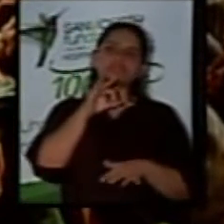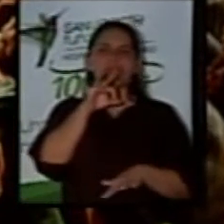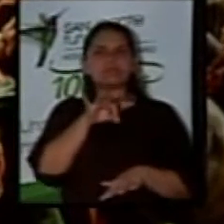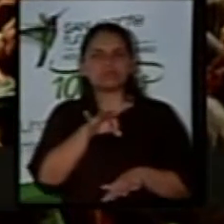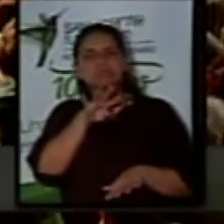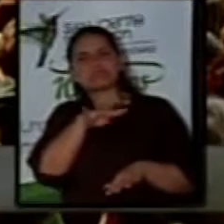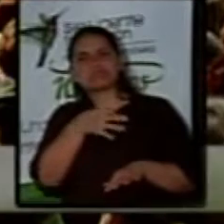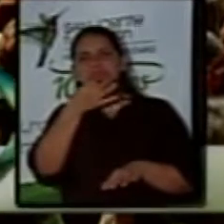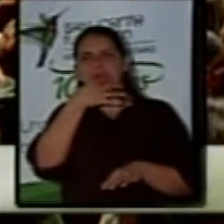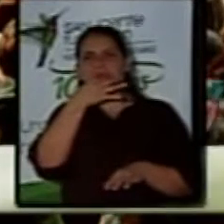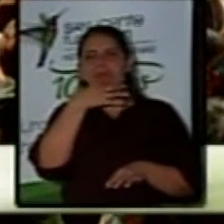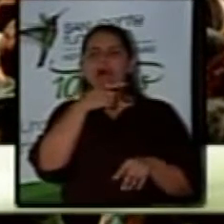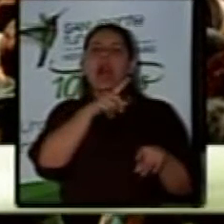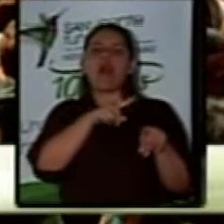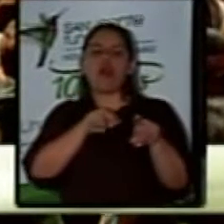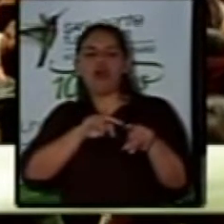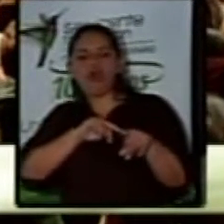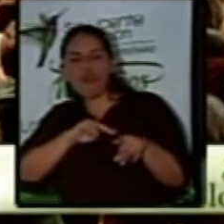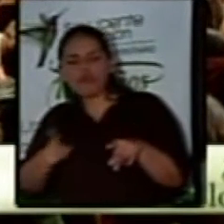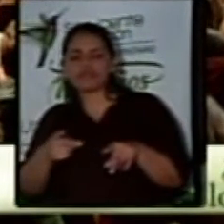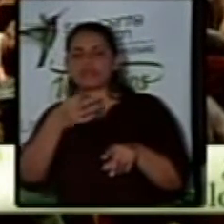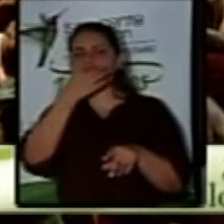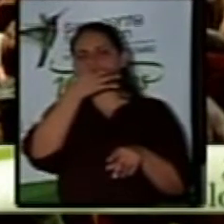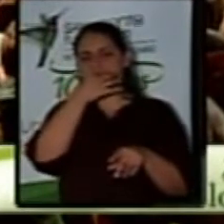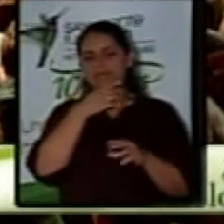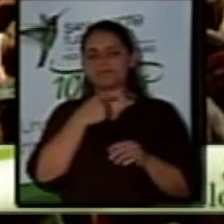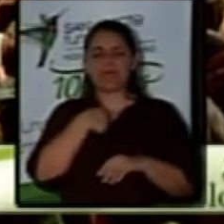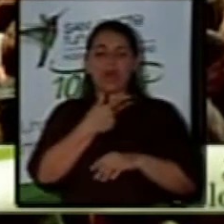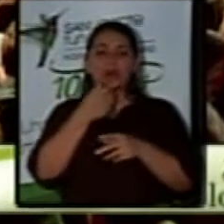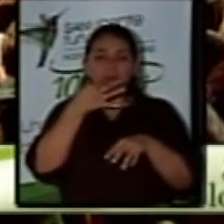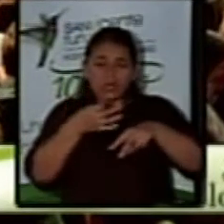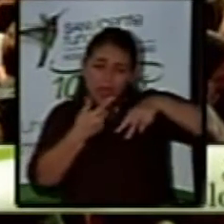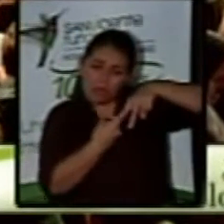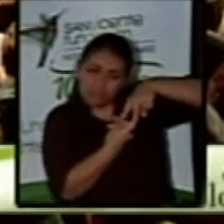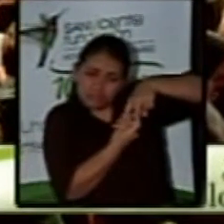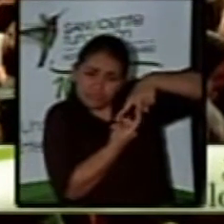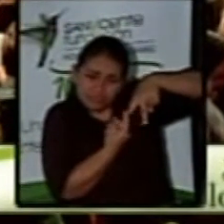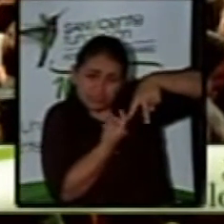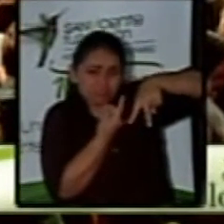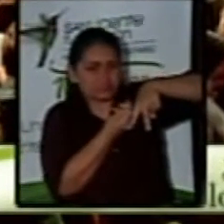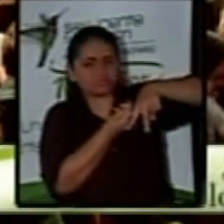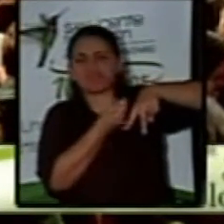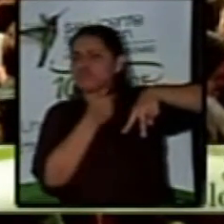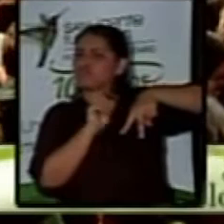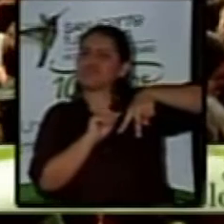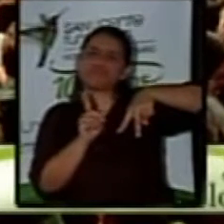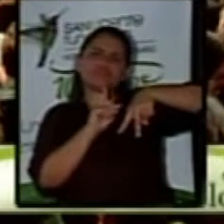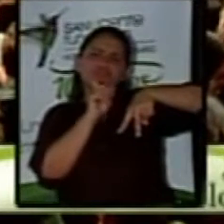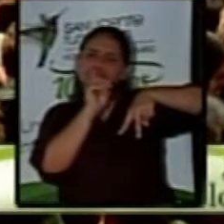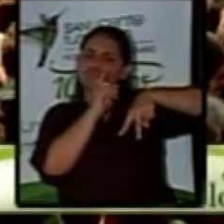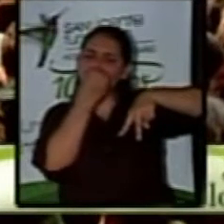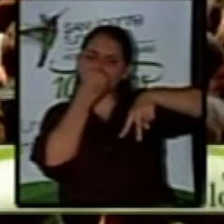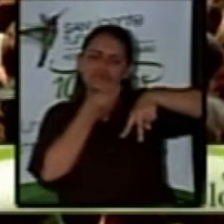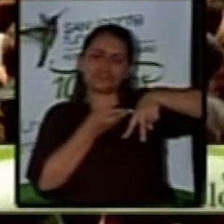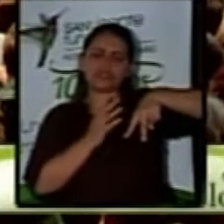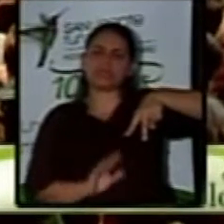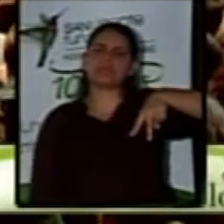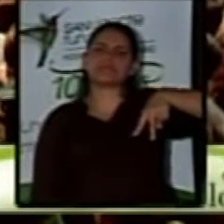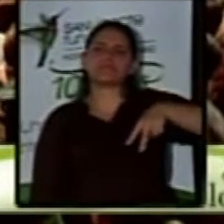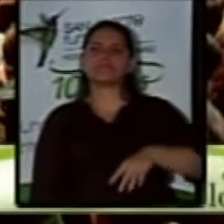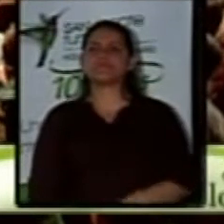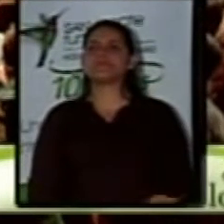o 4 meses y hay otros medicamentos que son sintéticos. Entonces, aplicado realmente nada pues va a servir, ninguno de